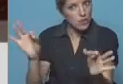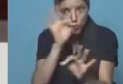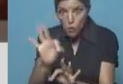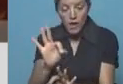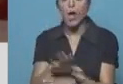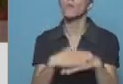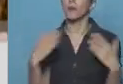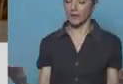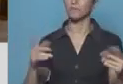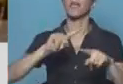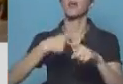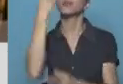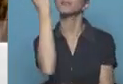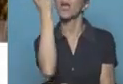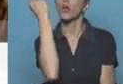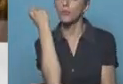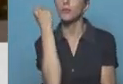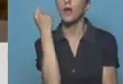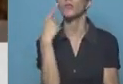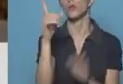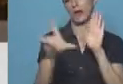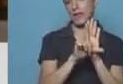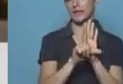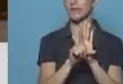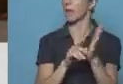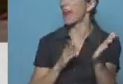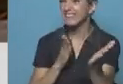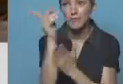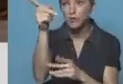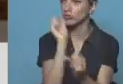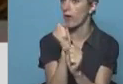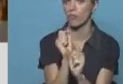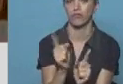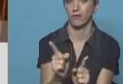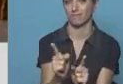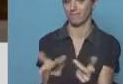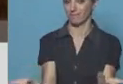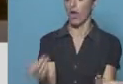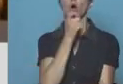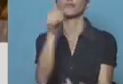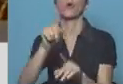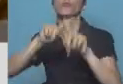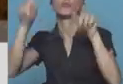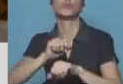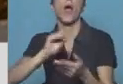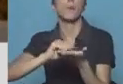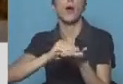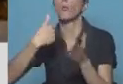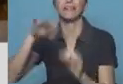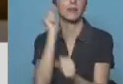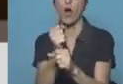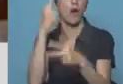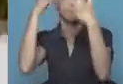dado. No hay una ley que diga vas a tener tu trabajo toda tu vida. No hay una ley que te diga si te recibís de abogado vas a tener trabajo